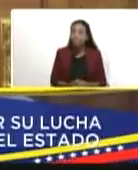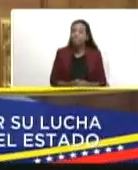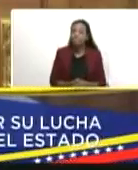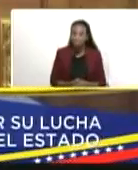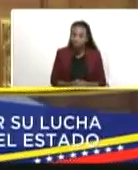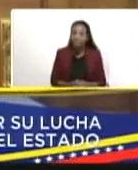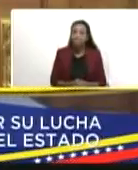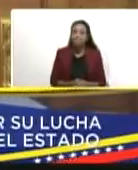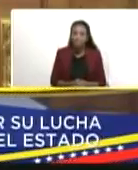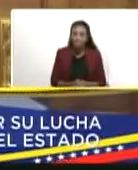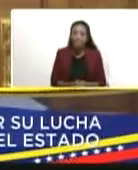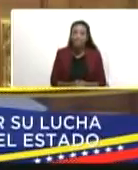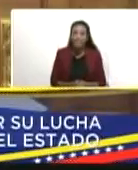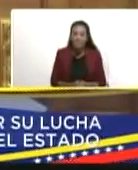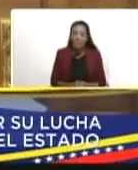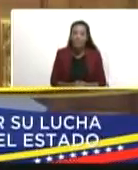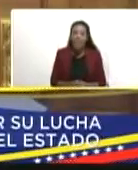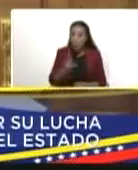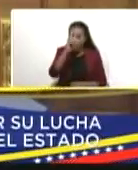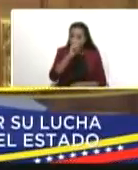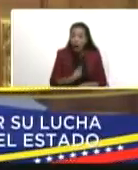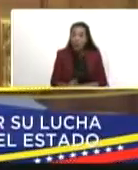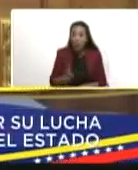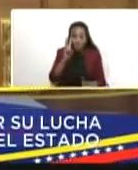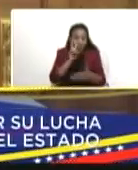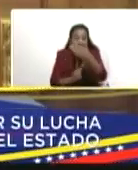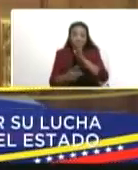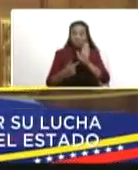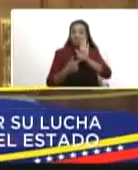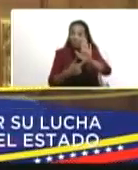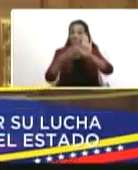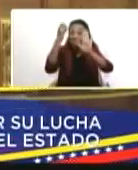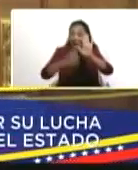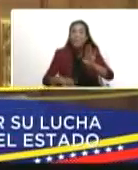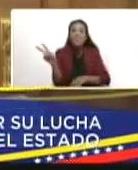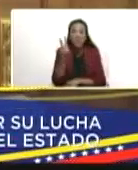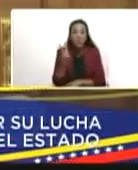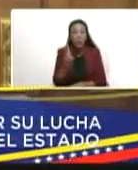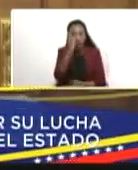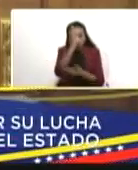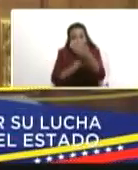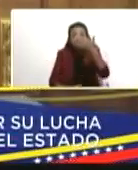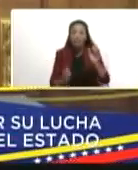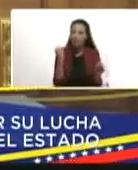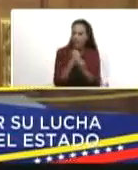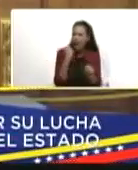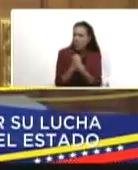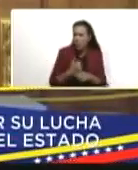trabaja es un año para visibilizar la Venezuela honesta